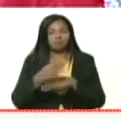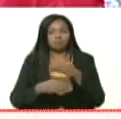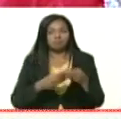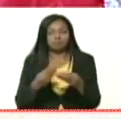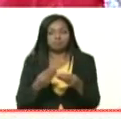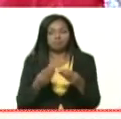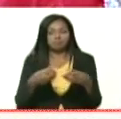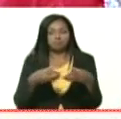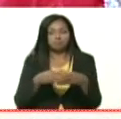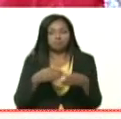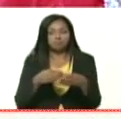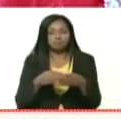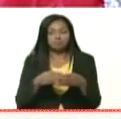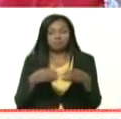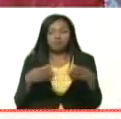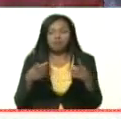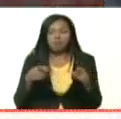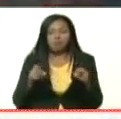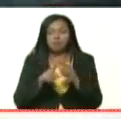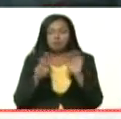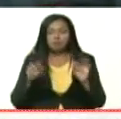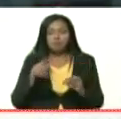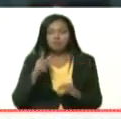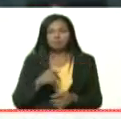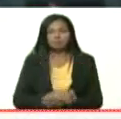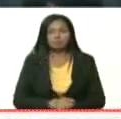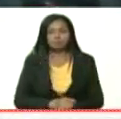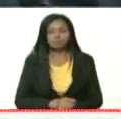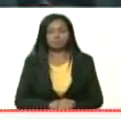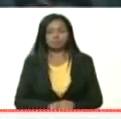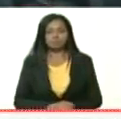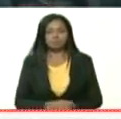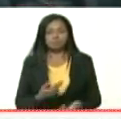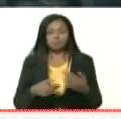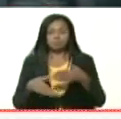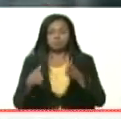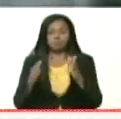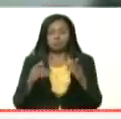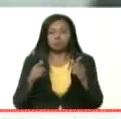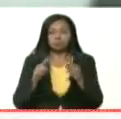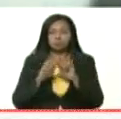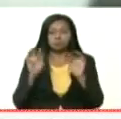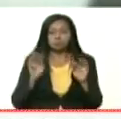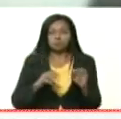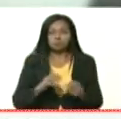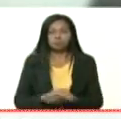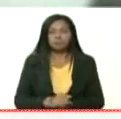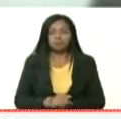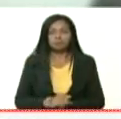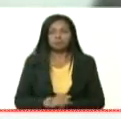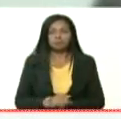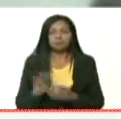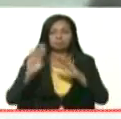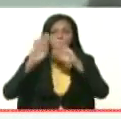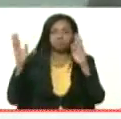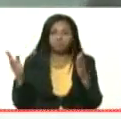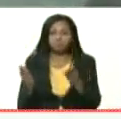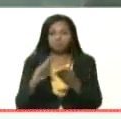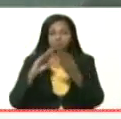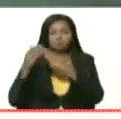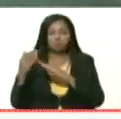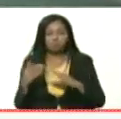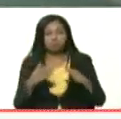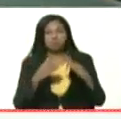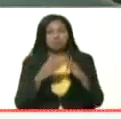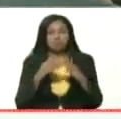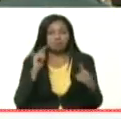teoría, la tesis de construir en el planeta Tierra una comunidad